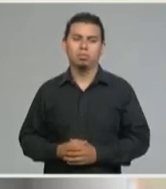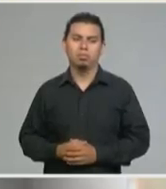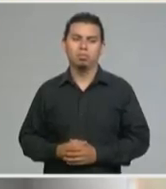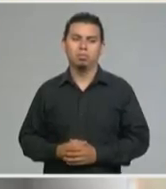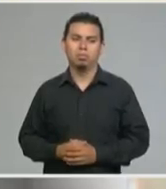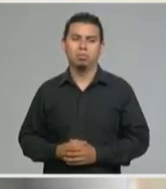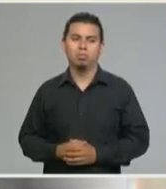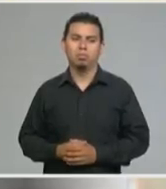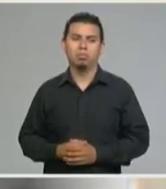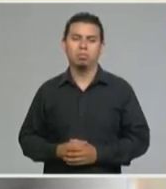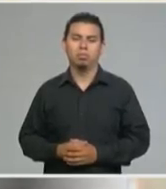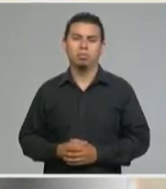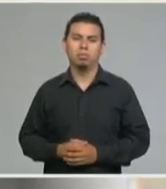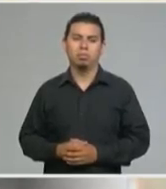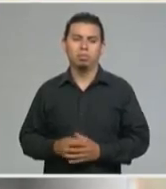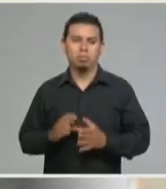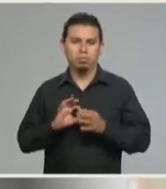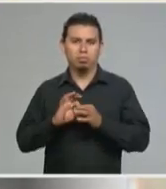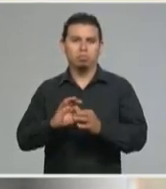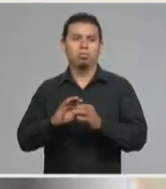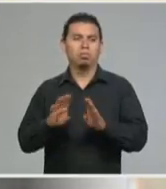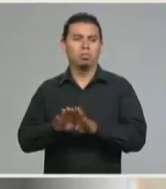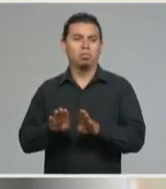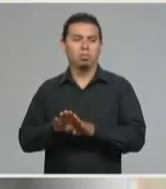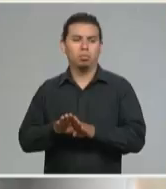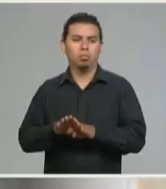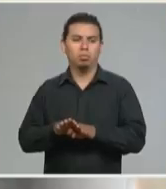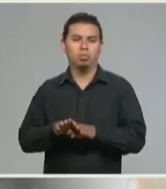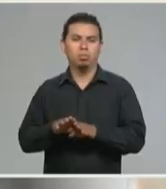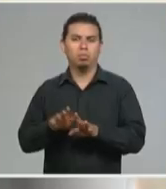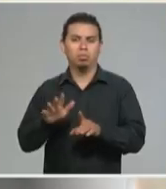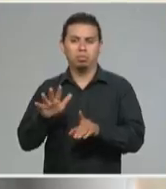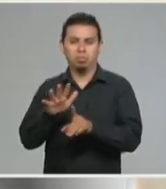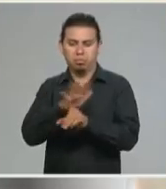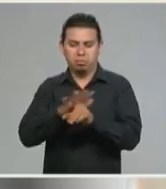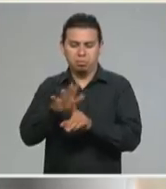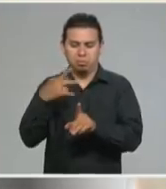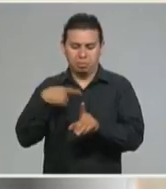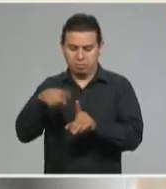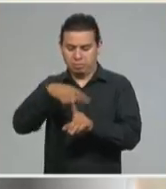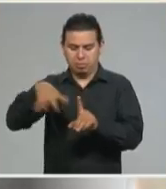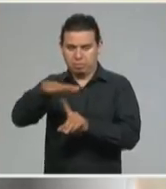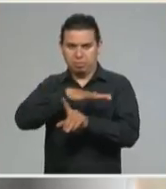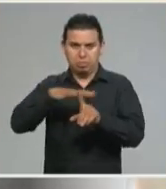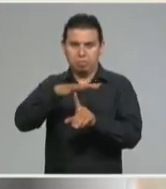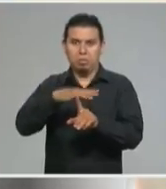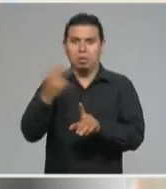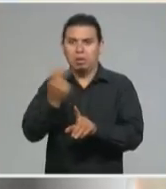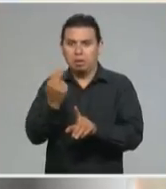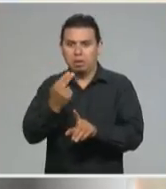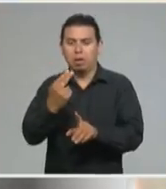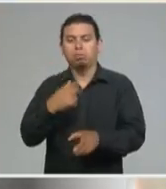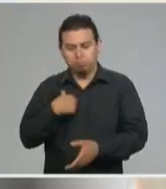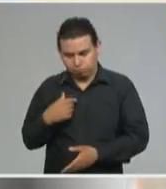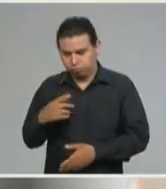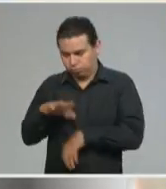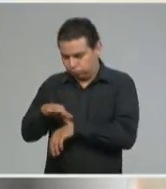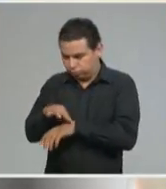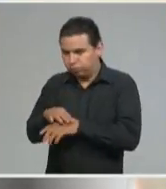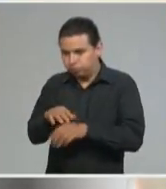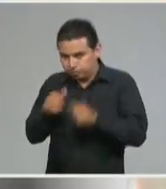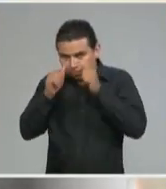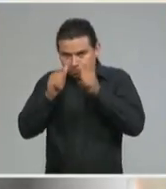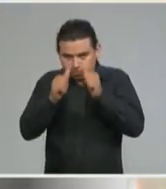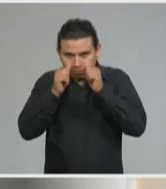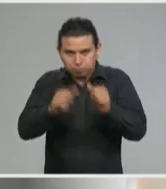se encuentran a la altura de lo que demanda la nación para poder atender